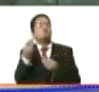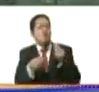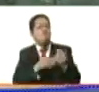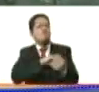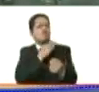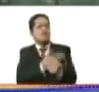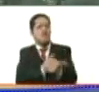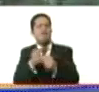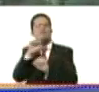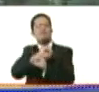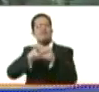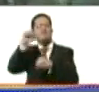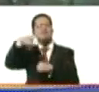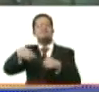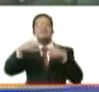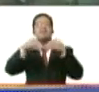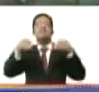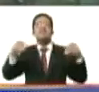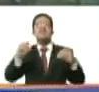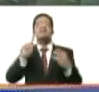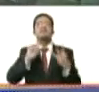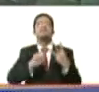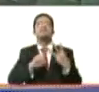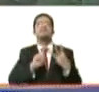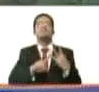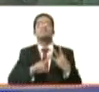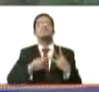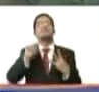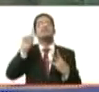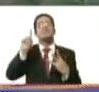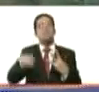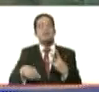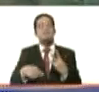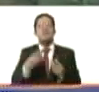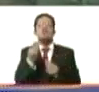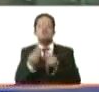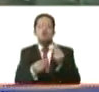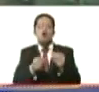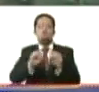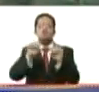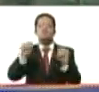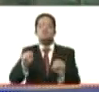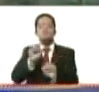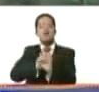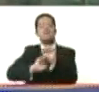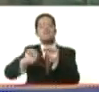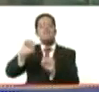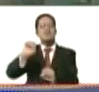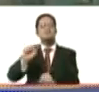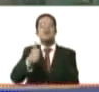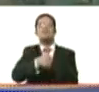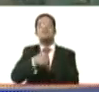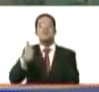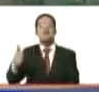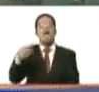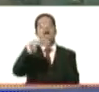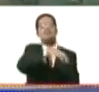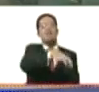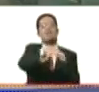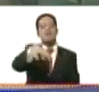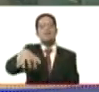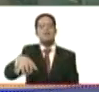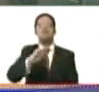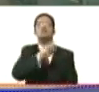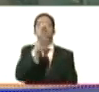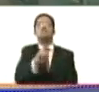territorial y se lleva a la ley el sistema defensivo territorial de las regiones de defensa integral, las